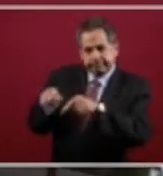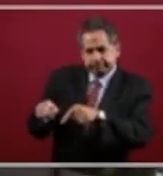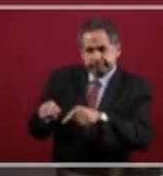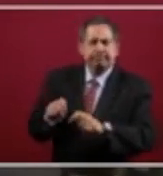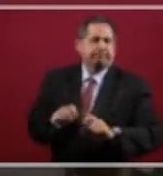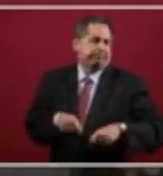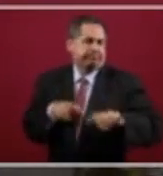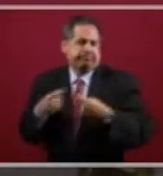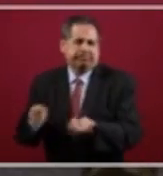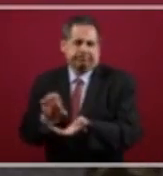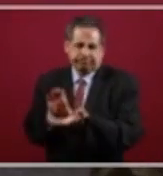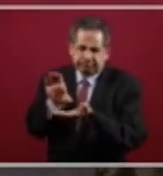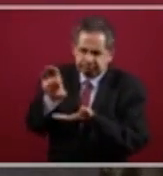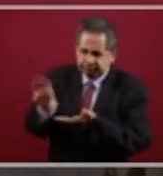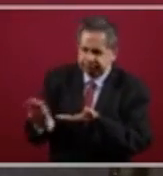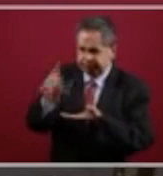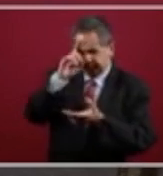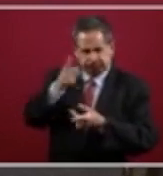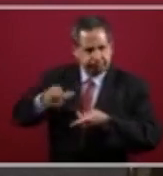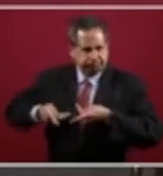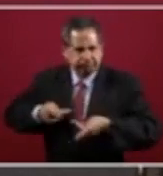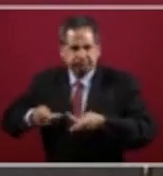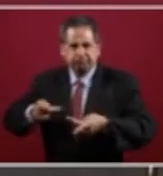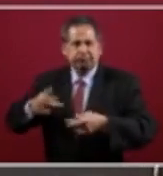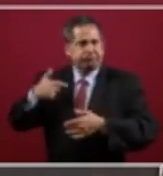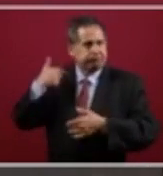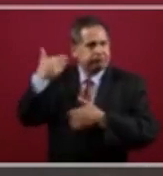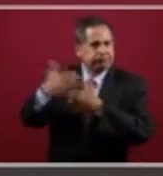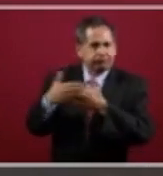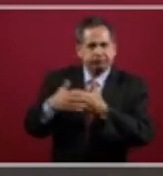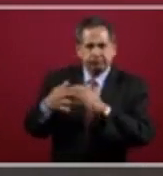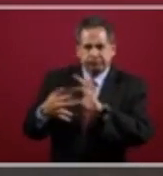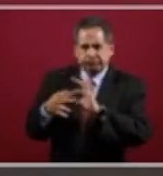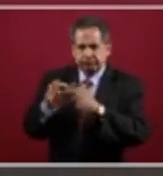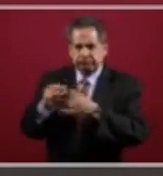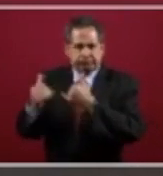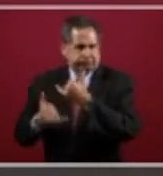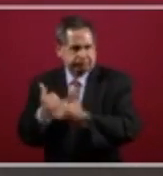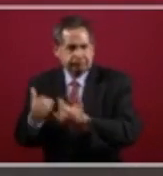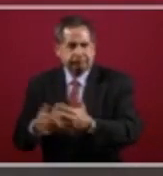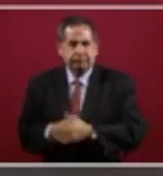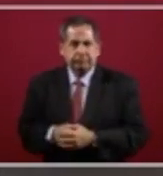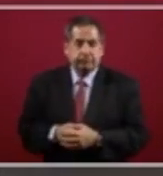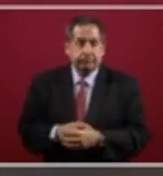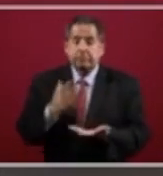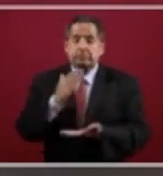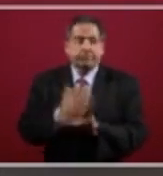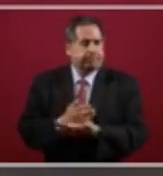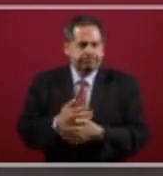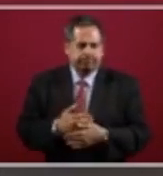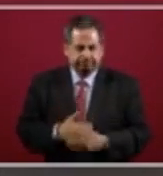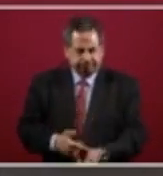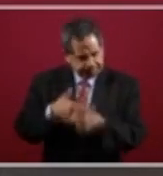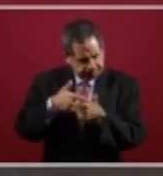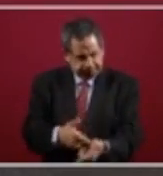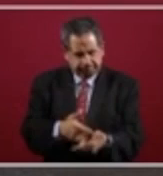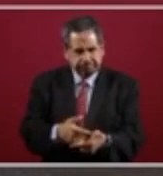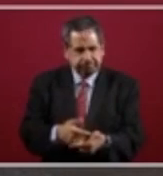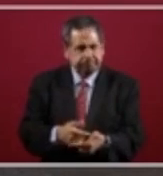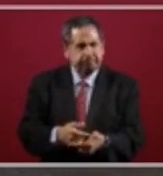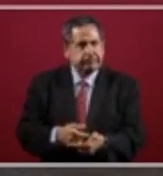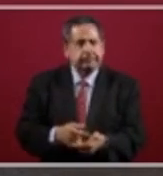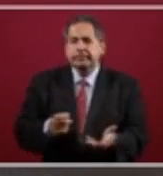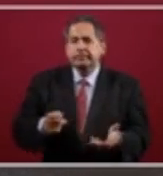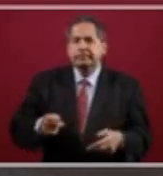justamente para su preparación a los Juegos Olímpicos. Nada nos va a desistir, la vamos a llevar. Al igual, hacemos